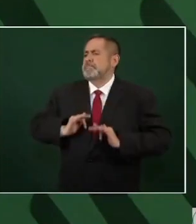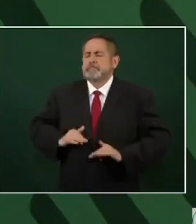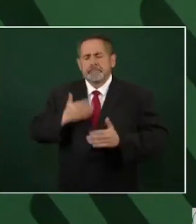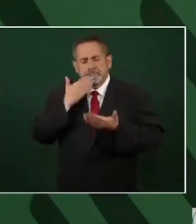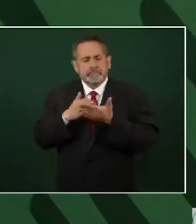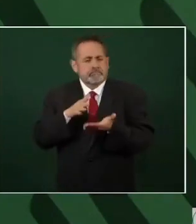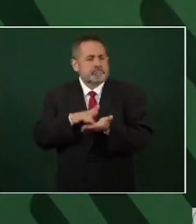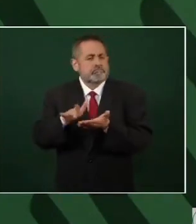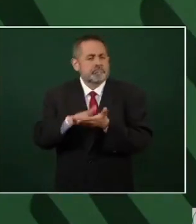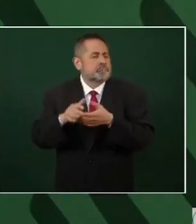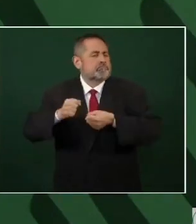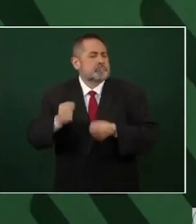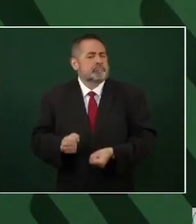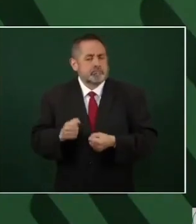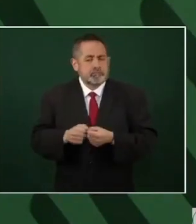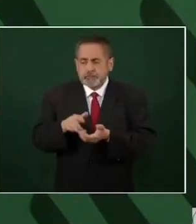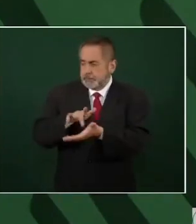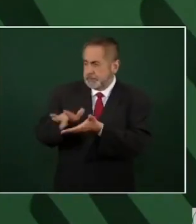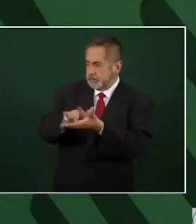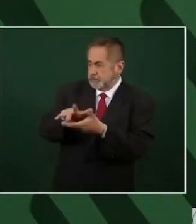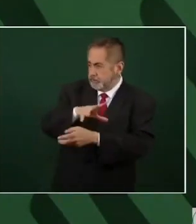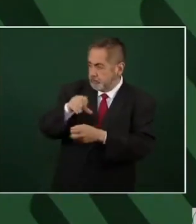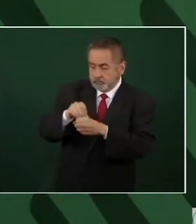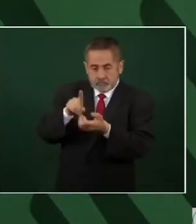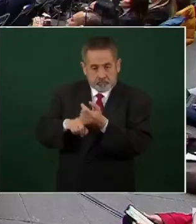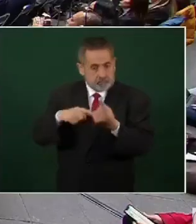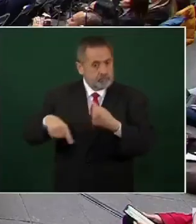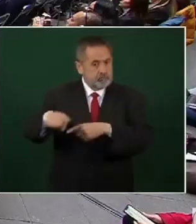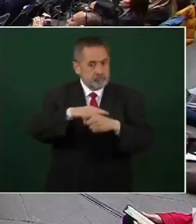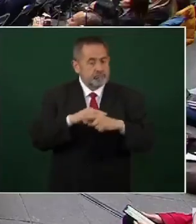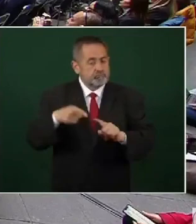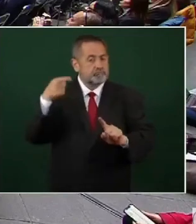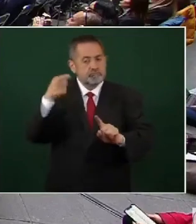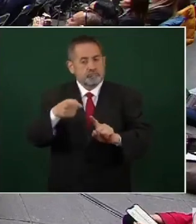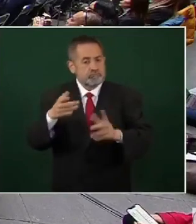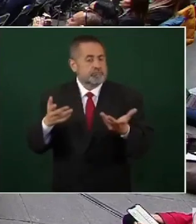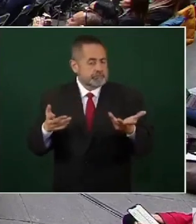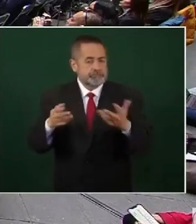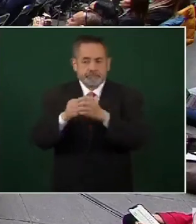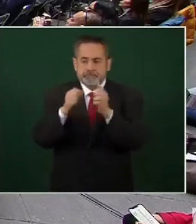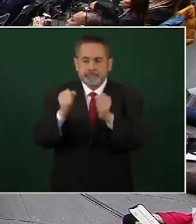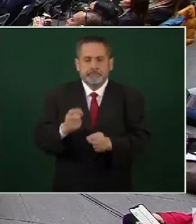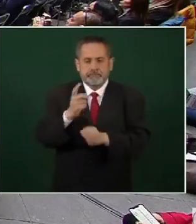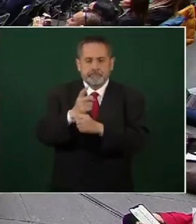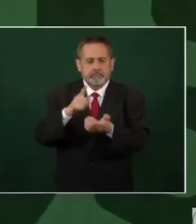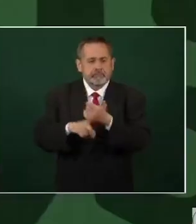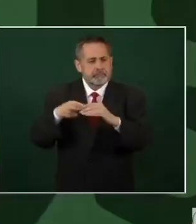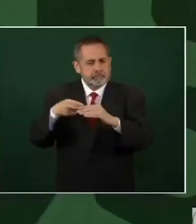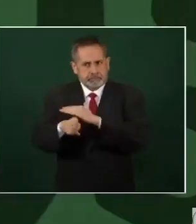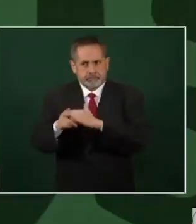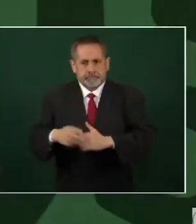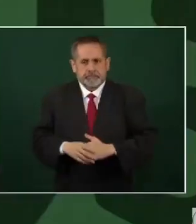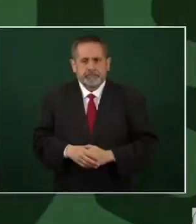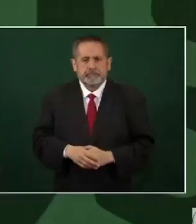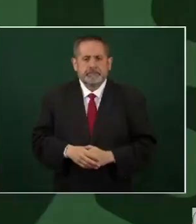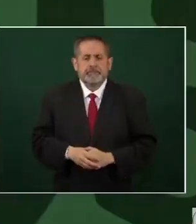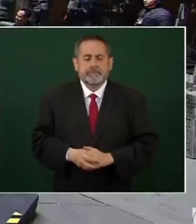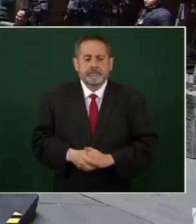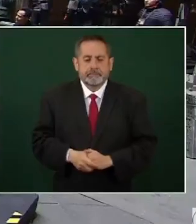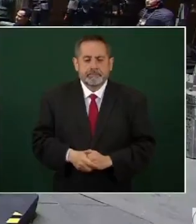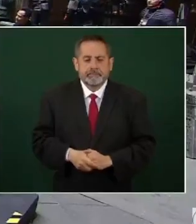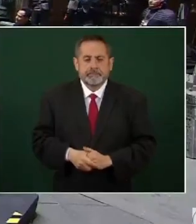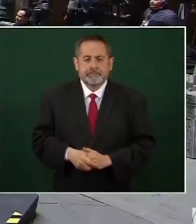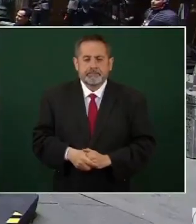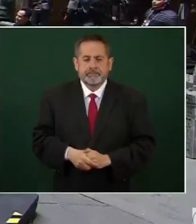las autoridades que se encargan directamente de la seguridad del metro.